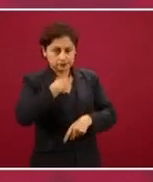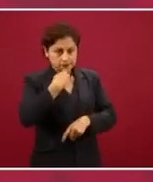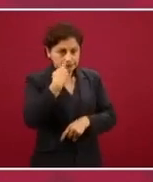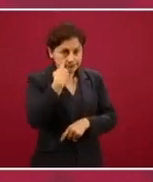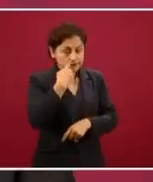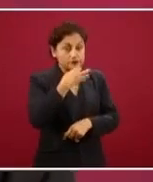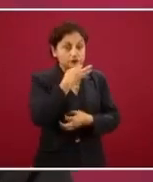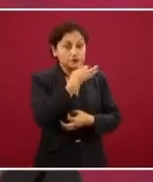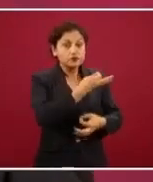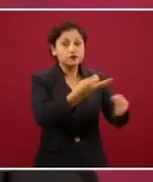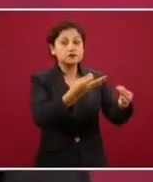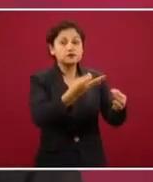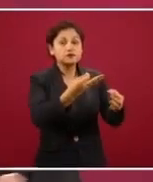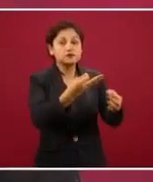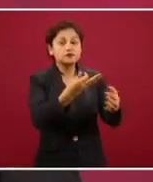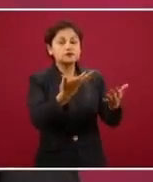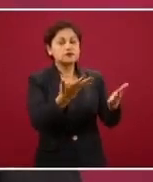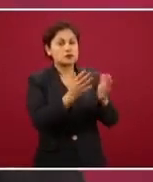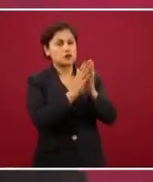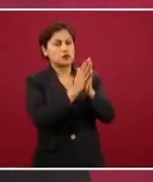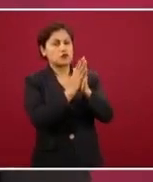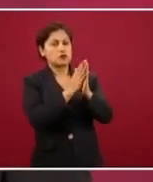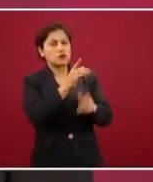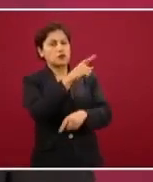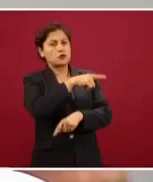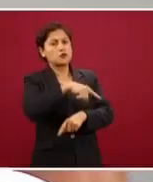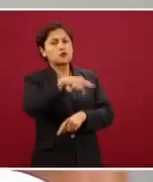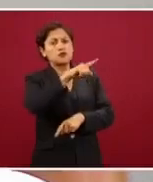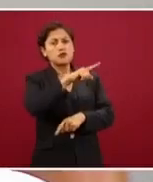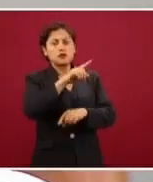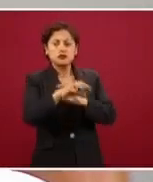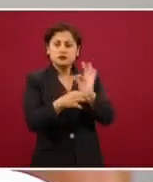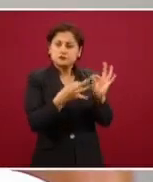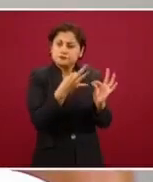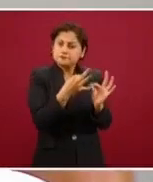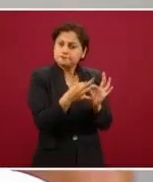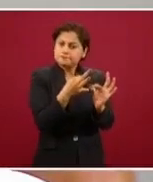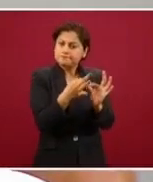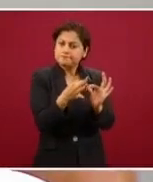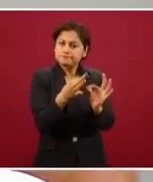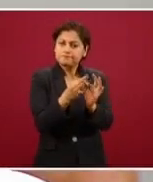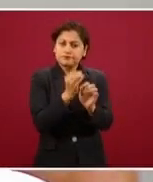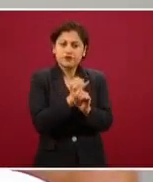que tengan todos los elementos, toda la información,